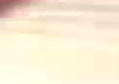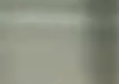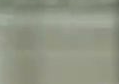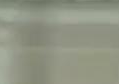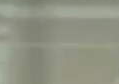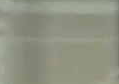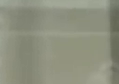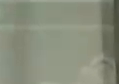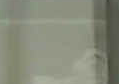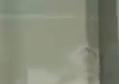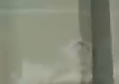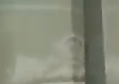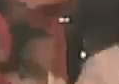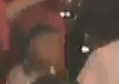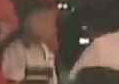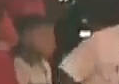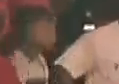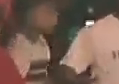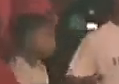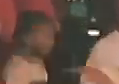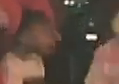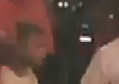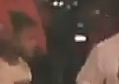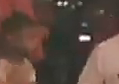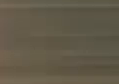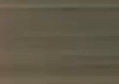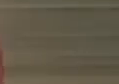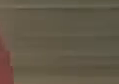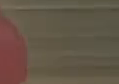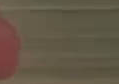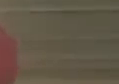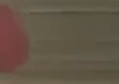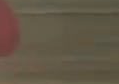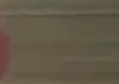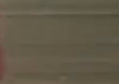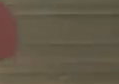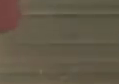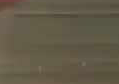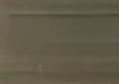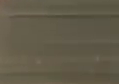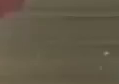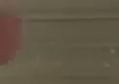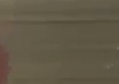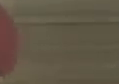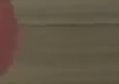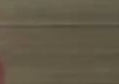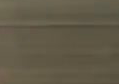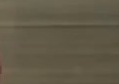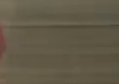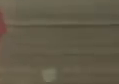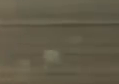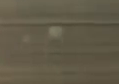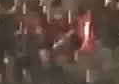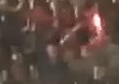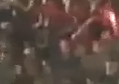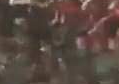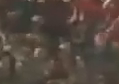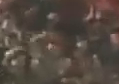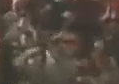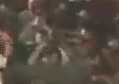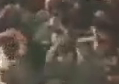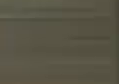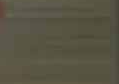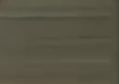Qué gran victoria, y no sólo qué gran victoria, han dado a ustedes una demostración de coraje y sabiduría.